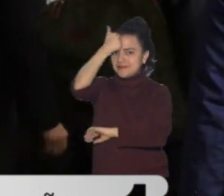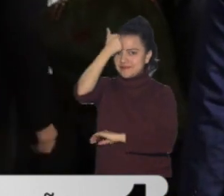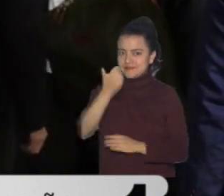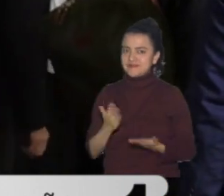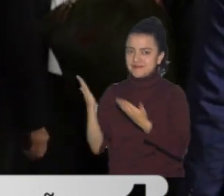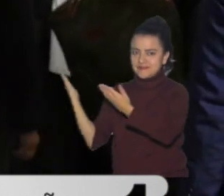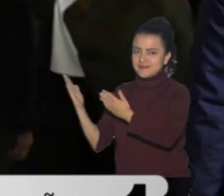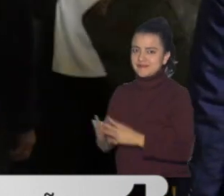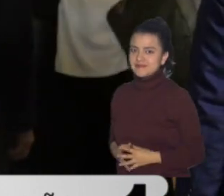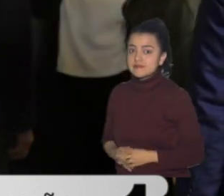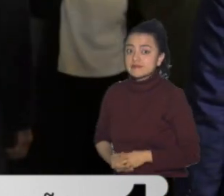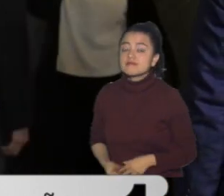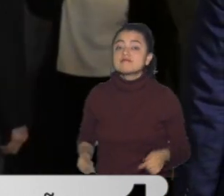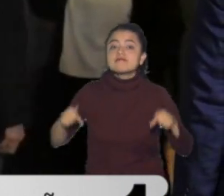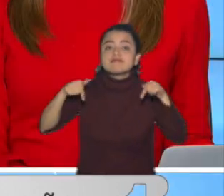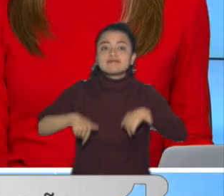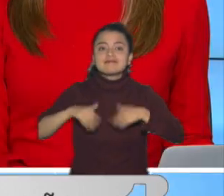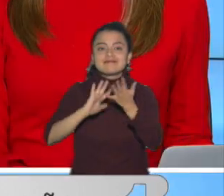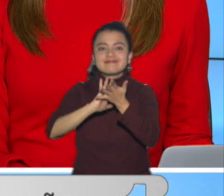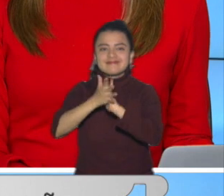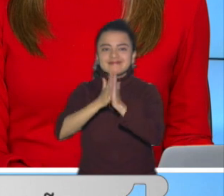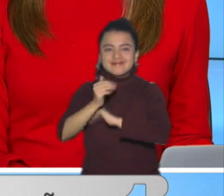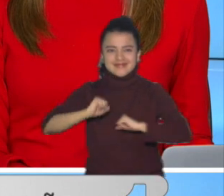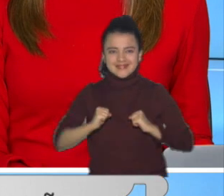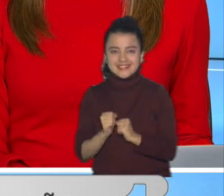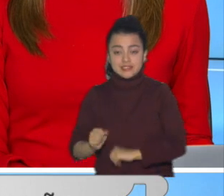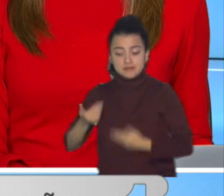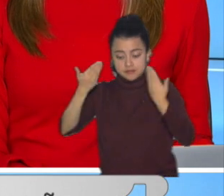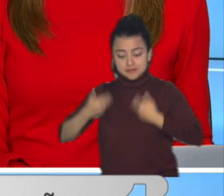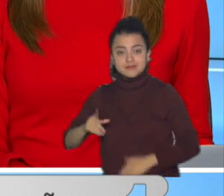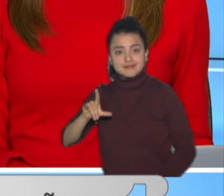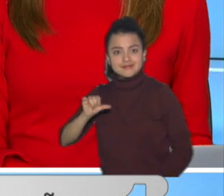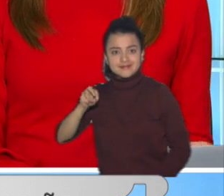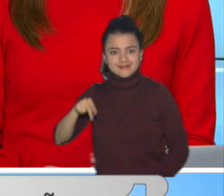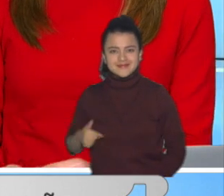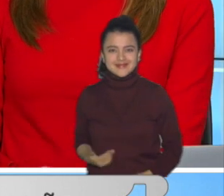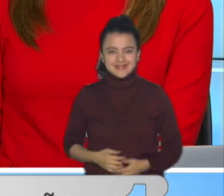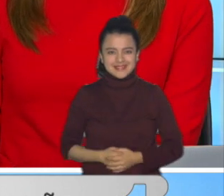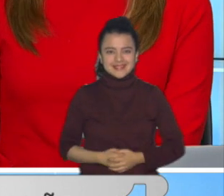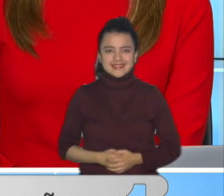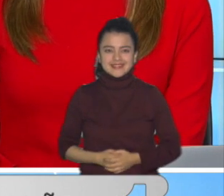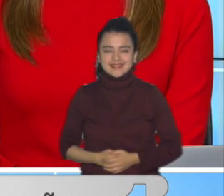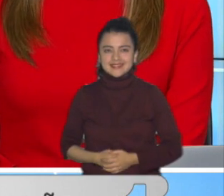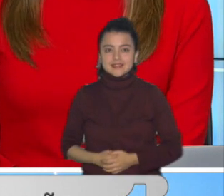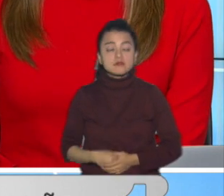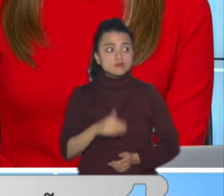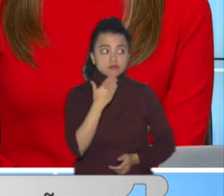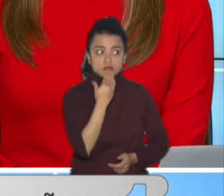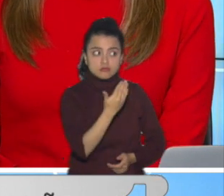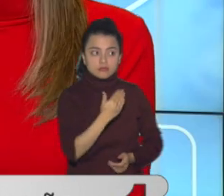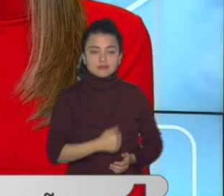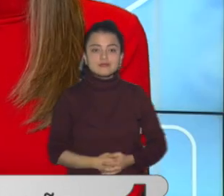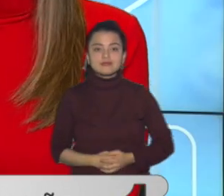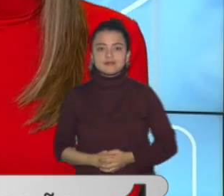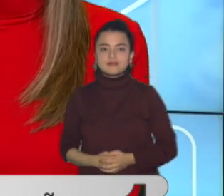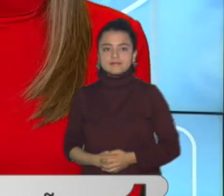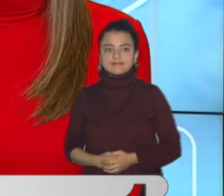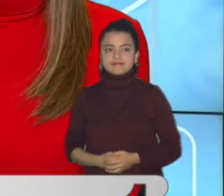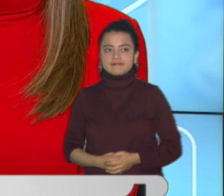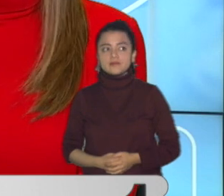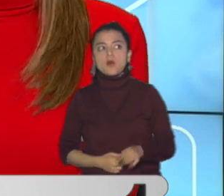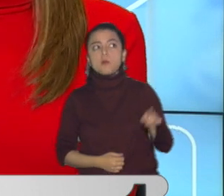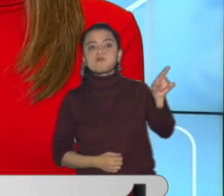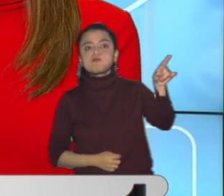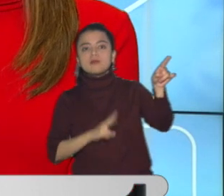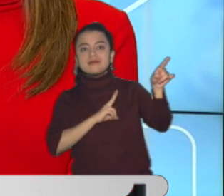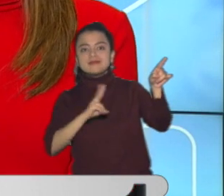los detalles. Desde el centro de Bogotá, Lina María Sandoval, Noticentro 1, CMI. Lina, muchas gracias. En el Valle del